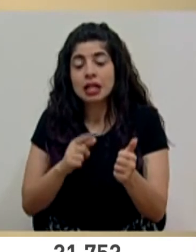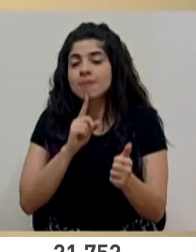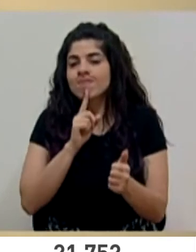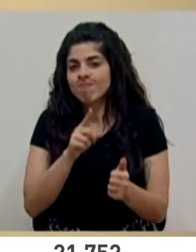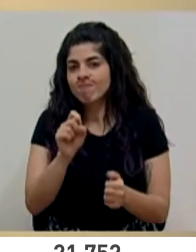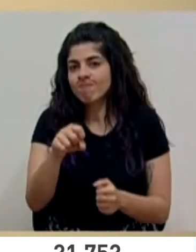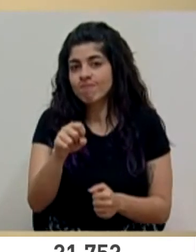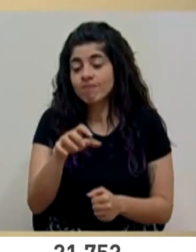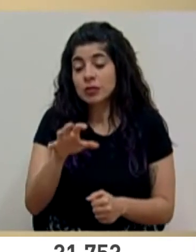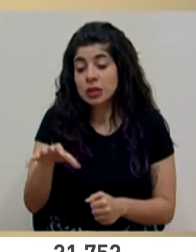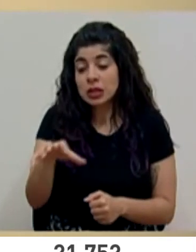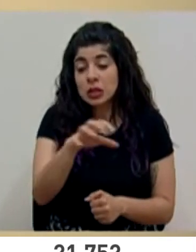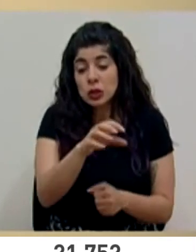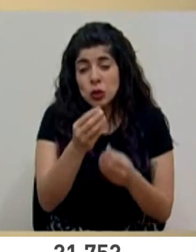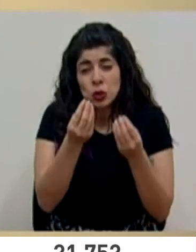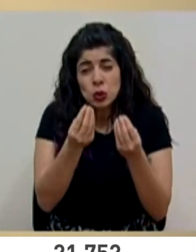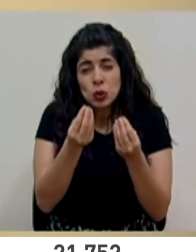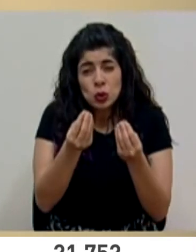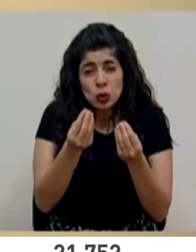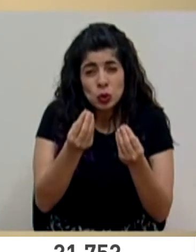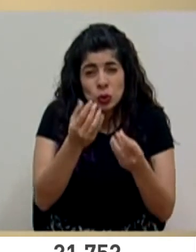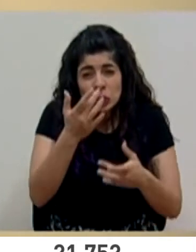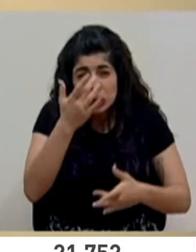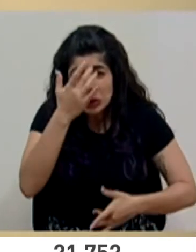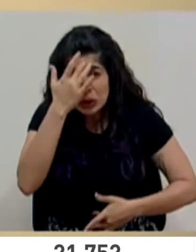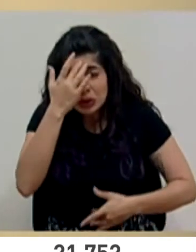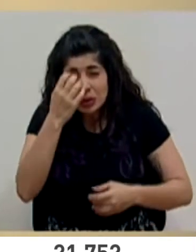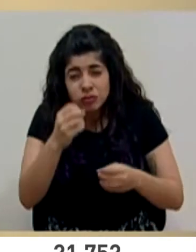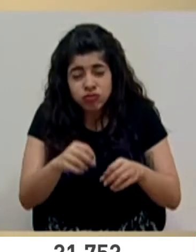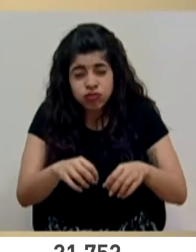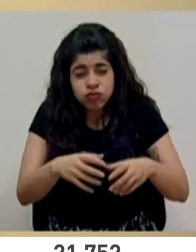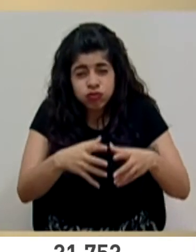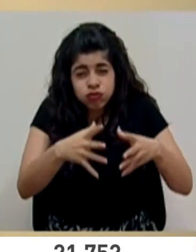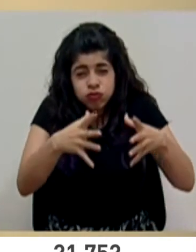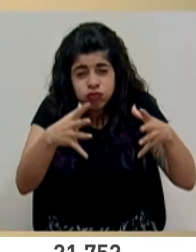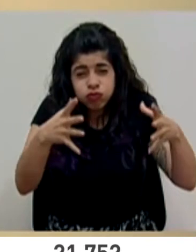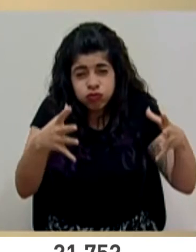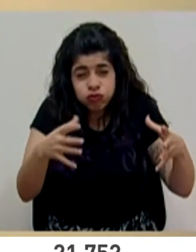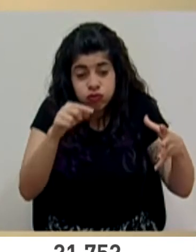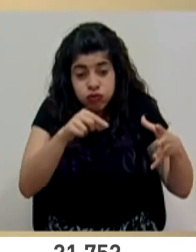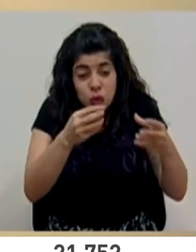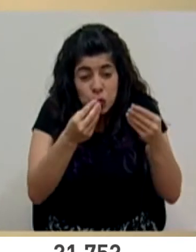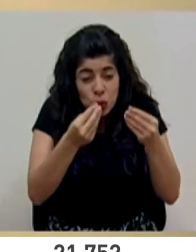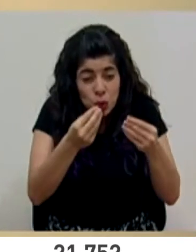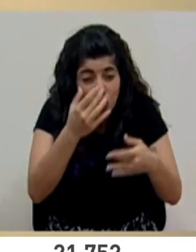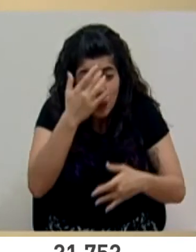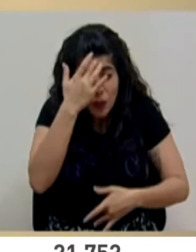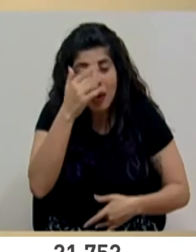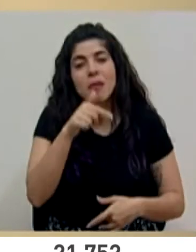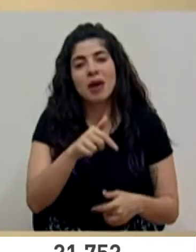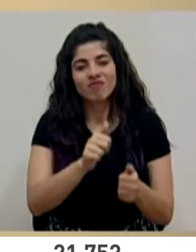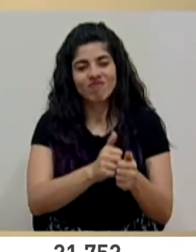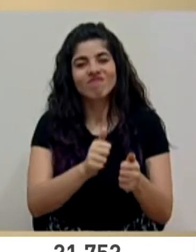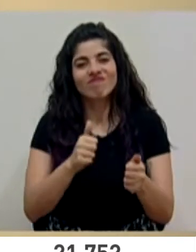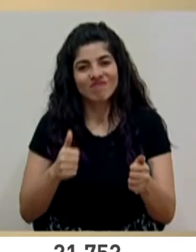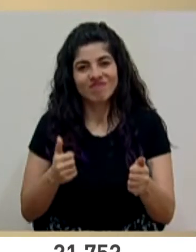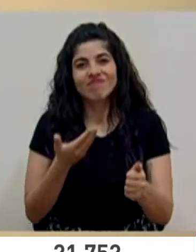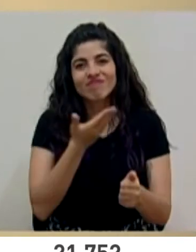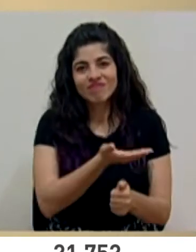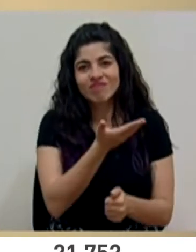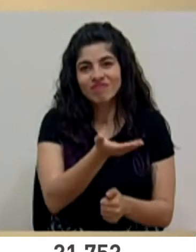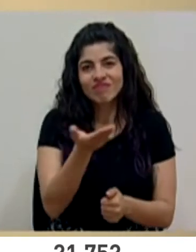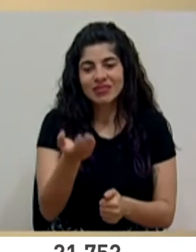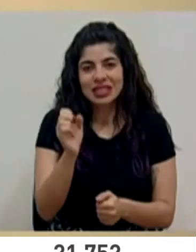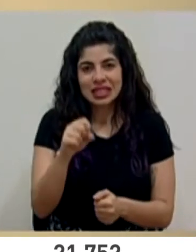hay muchos casos, donde están rebasados de casos, hay un atraso. Se han venido